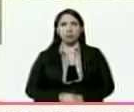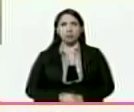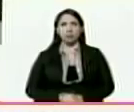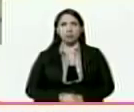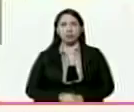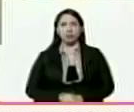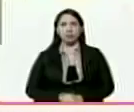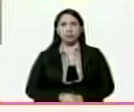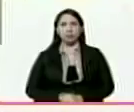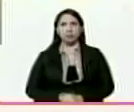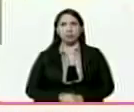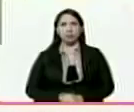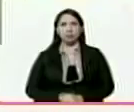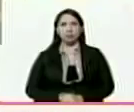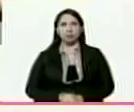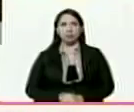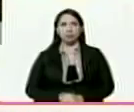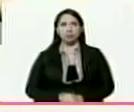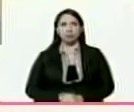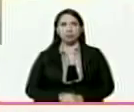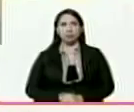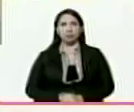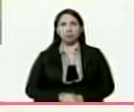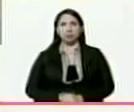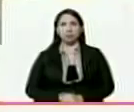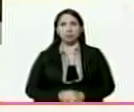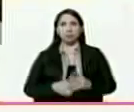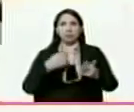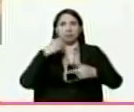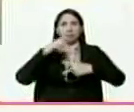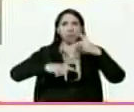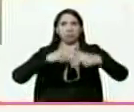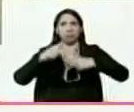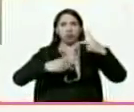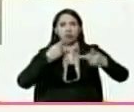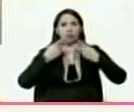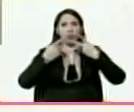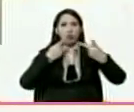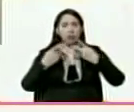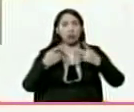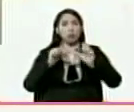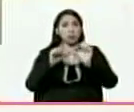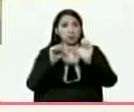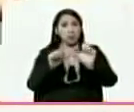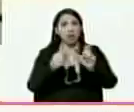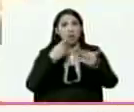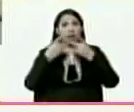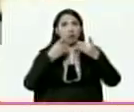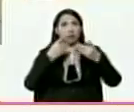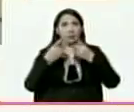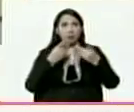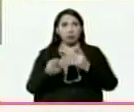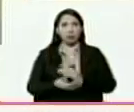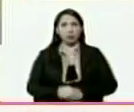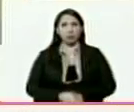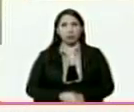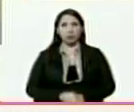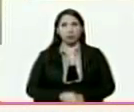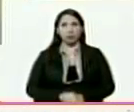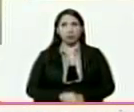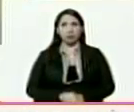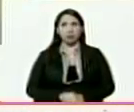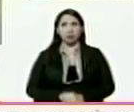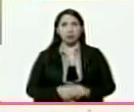el caso... Entiendo perfectamente. En Venezuela los procesos políticos siguen, los procesos de diálogo siguen, pero no soy yo el vocero de decisiones